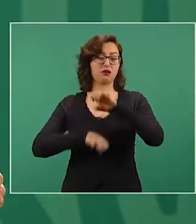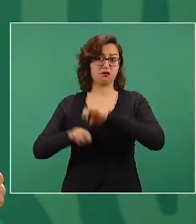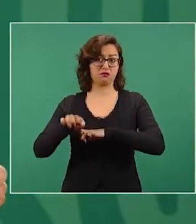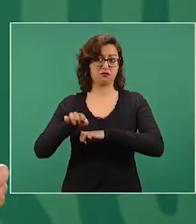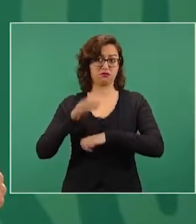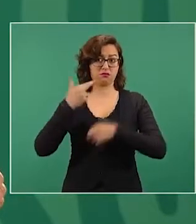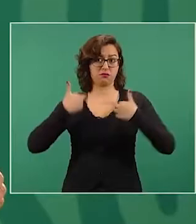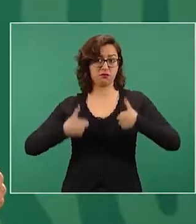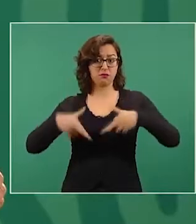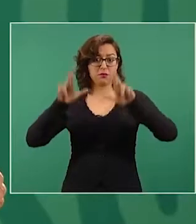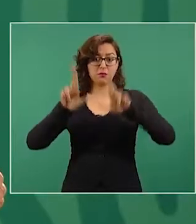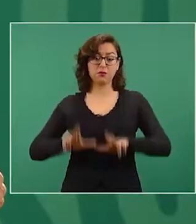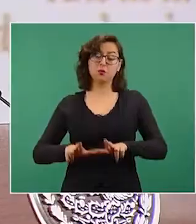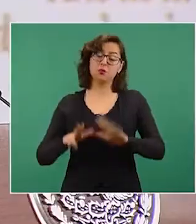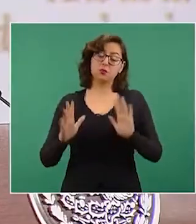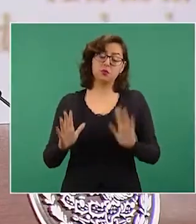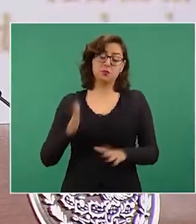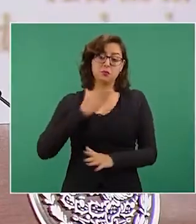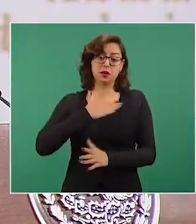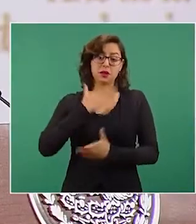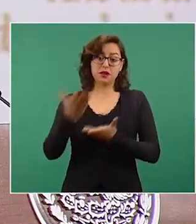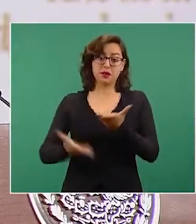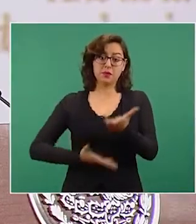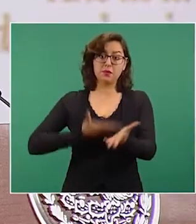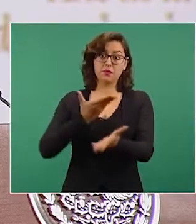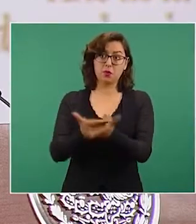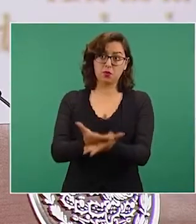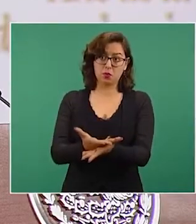Esa es la propuesta que tenemos.